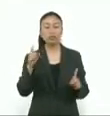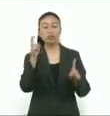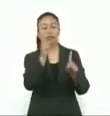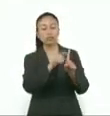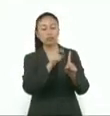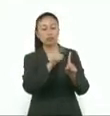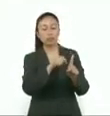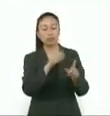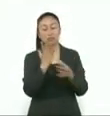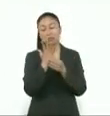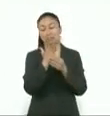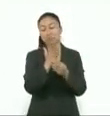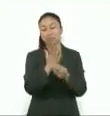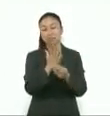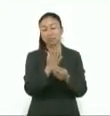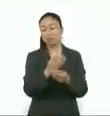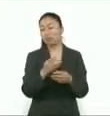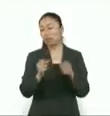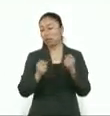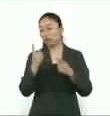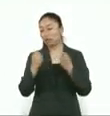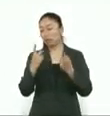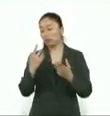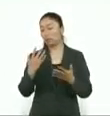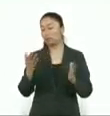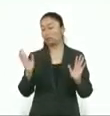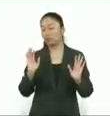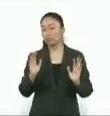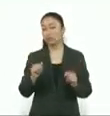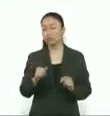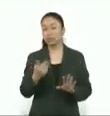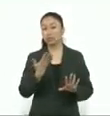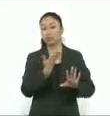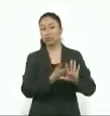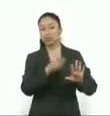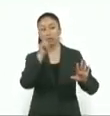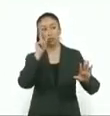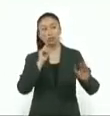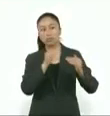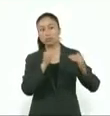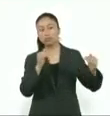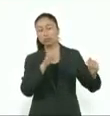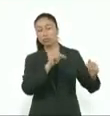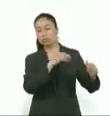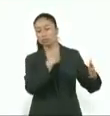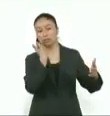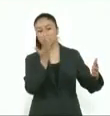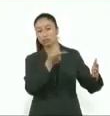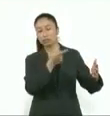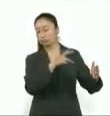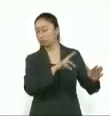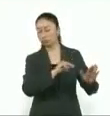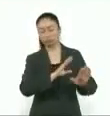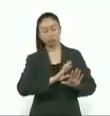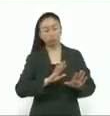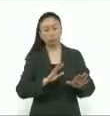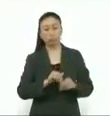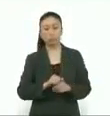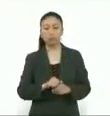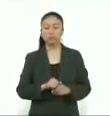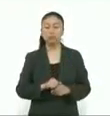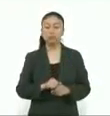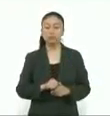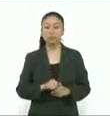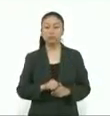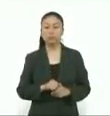de las mujeres. Y como si no nos interesara o doliera la violencia